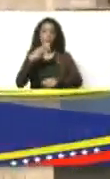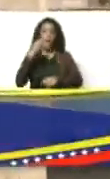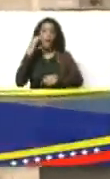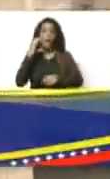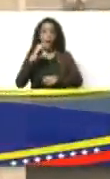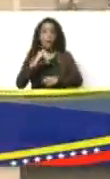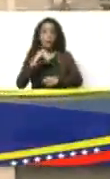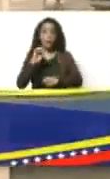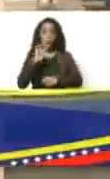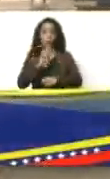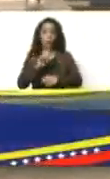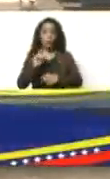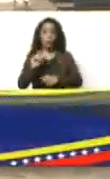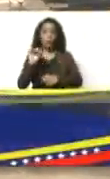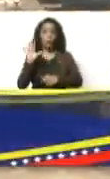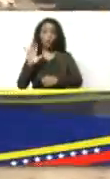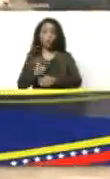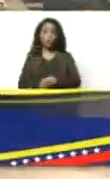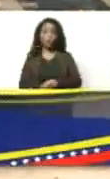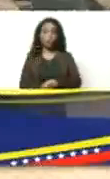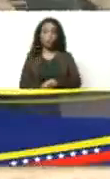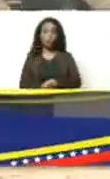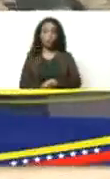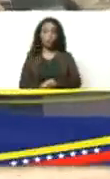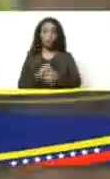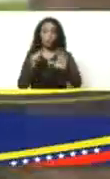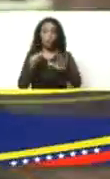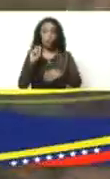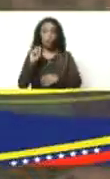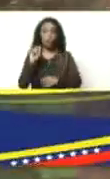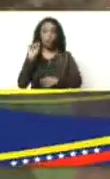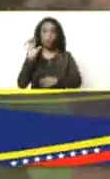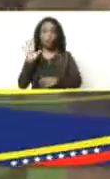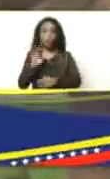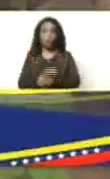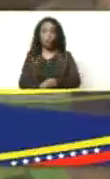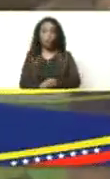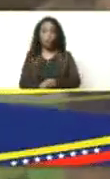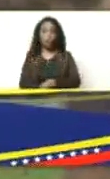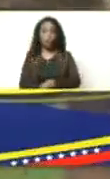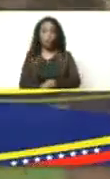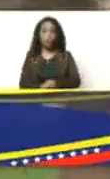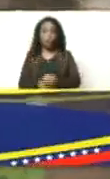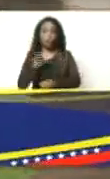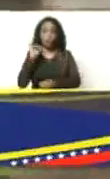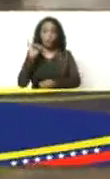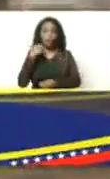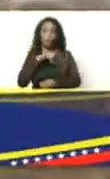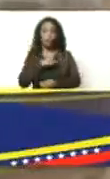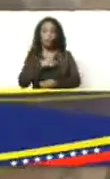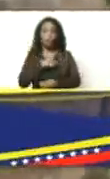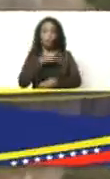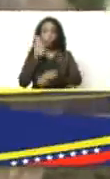4.5, hemos logrado llevarlos a 6.2, 6.5 y estamos cosechando